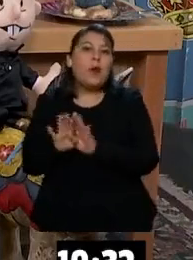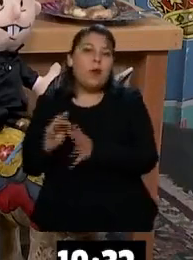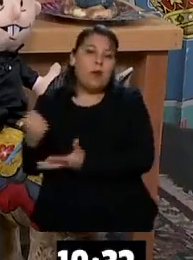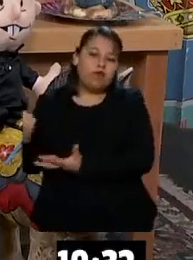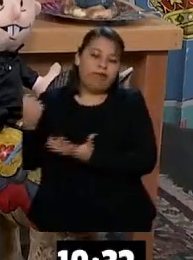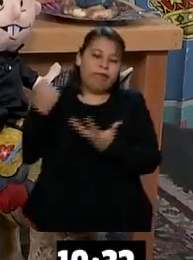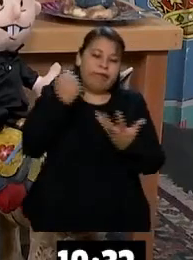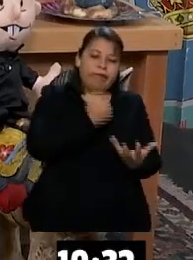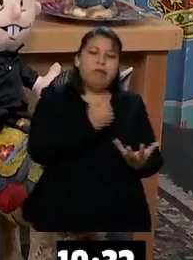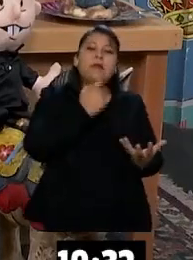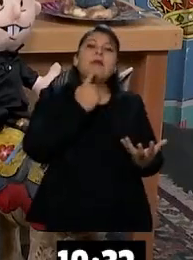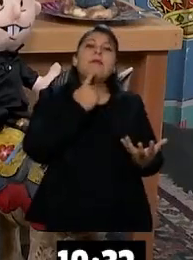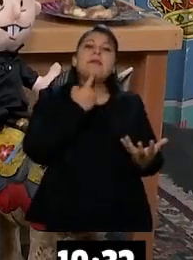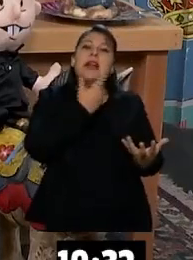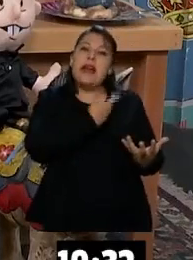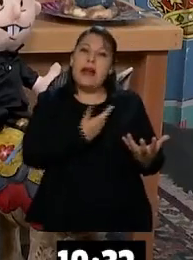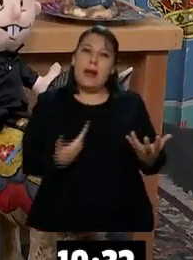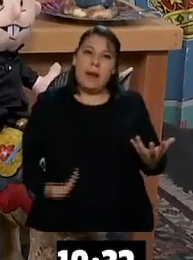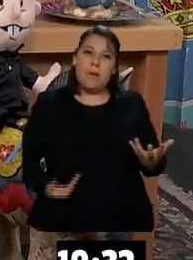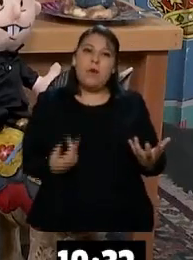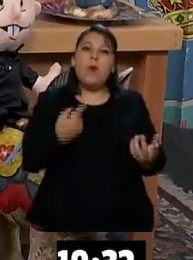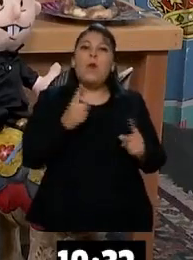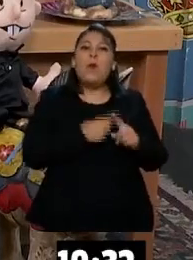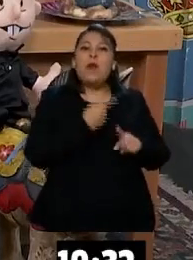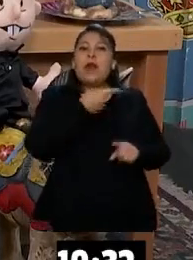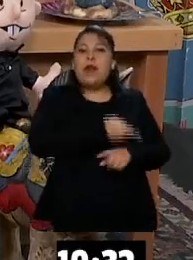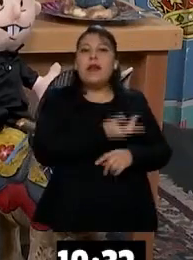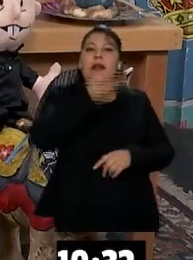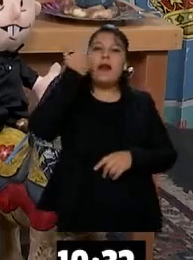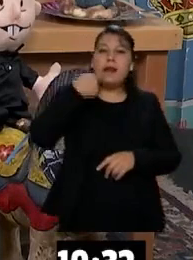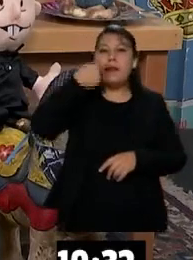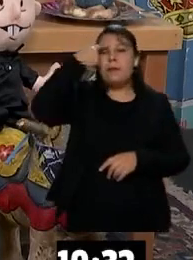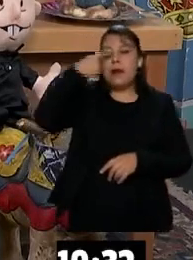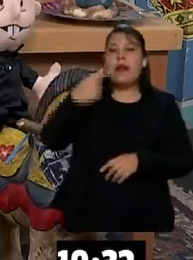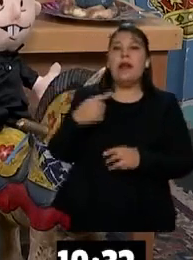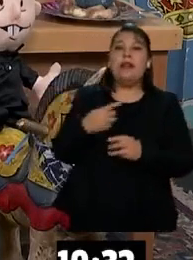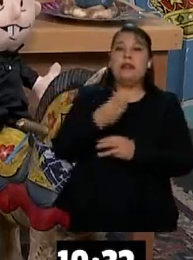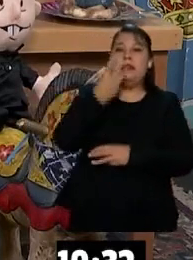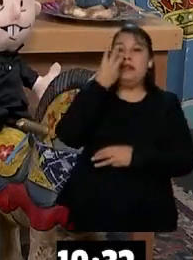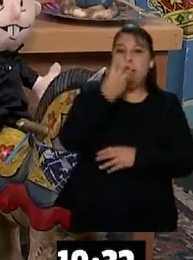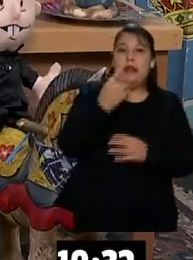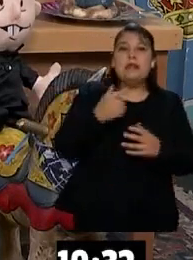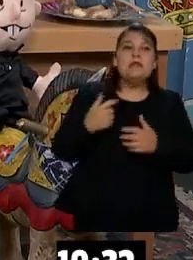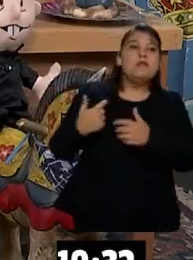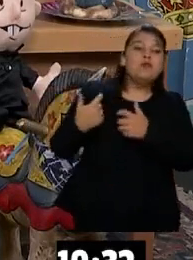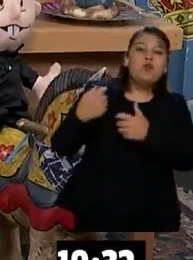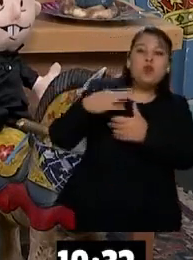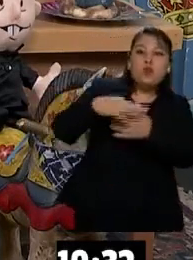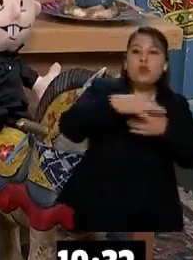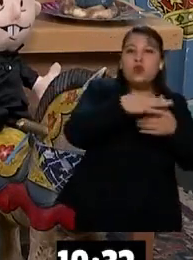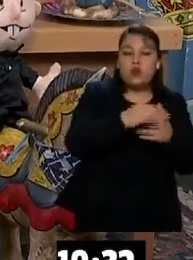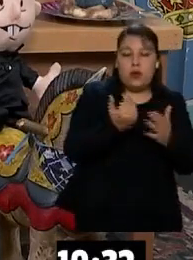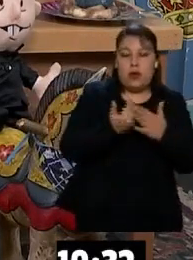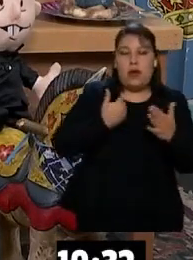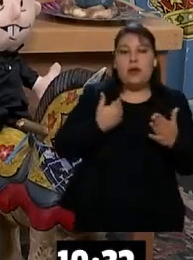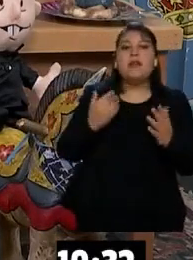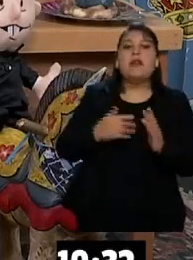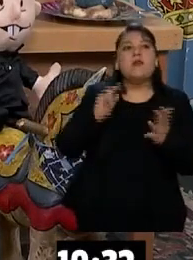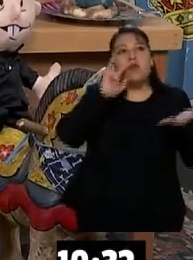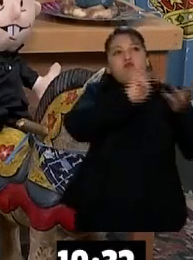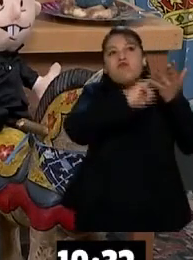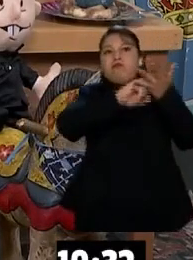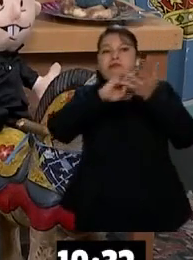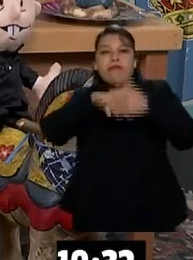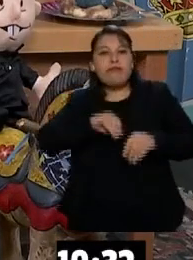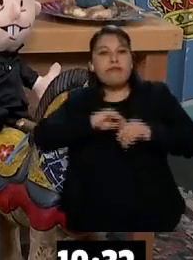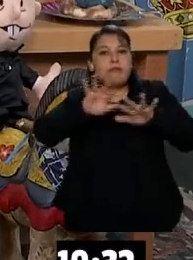ese es el agradecimiento, por eso lo quiere tanto, por eso lo defiende, por eso le está pagando con ese favor de ser fiscal general de la República. Porque Hertz Manero, pese a